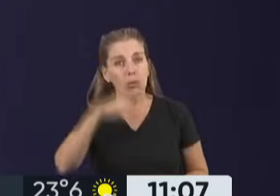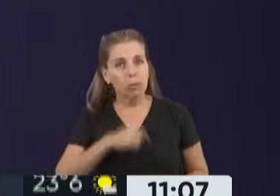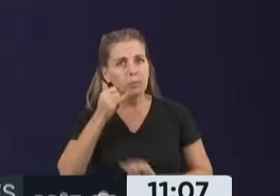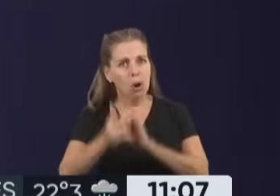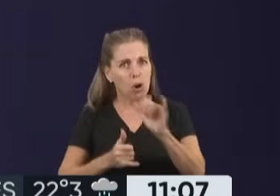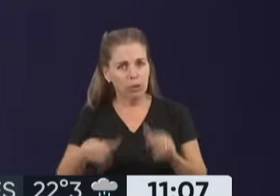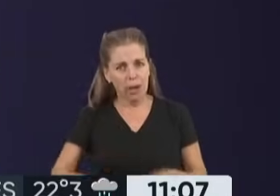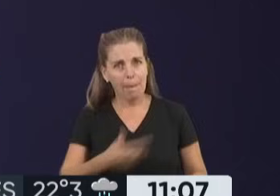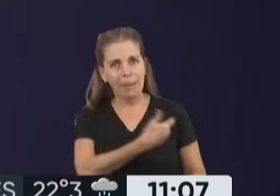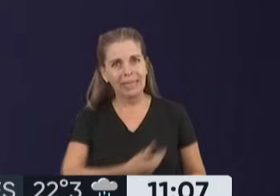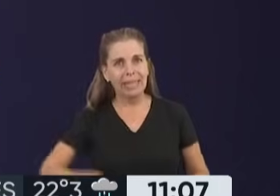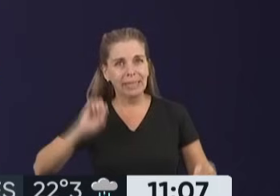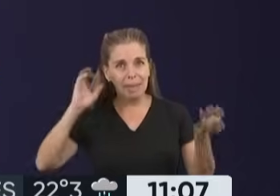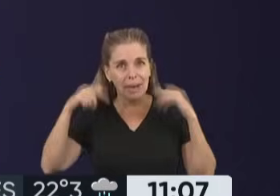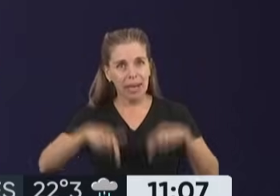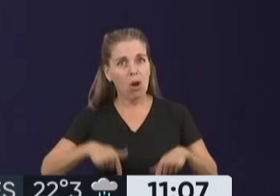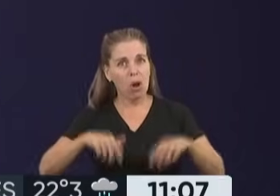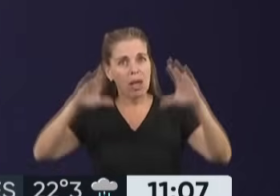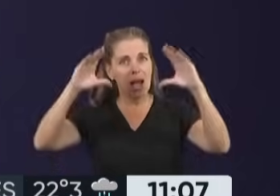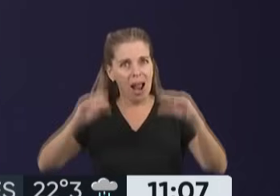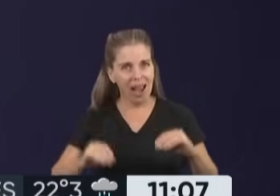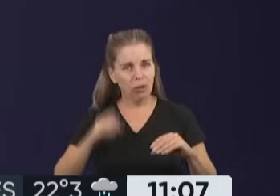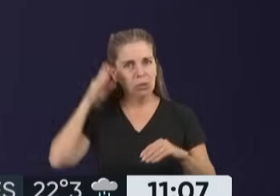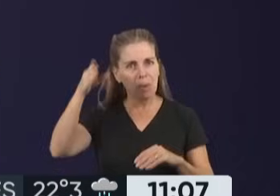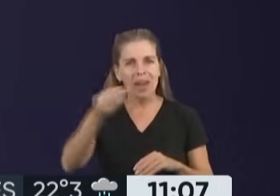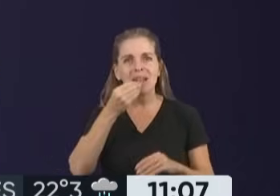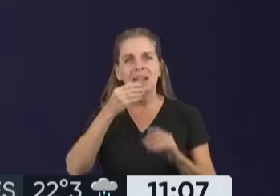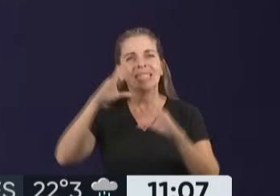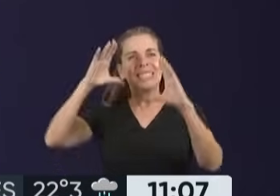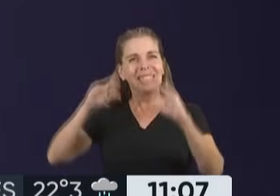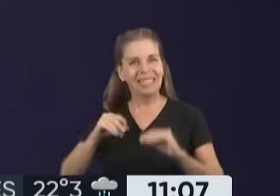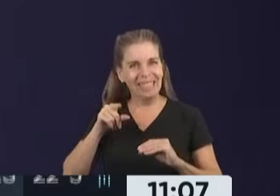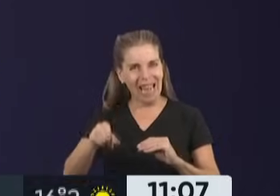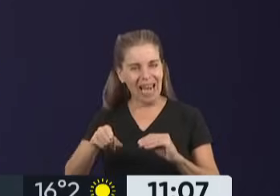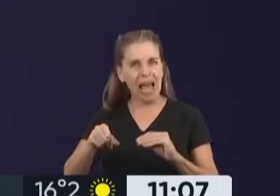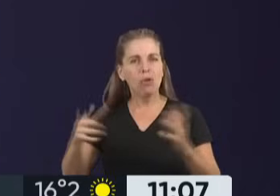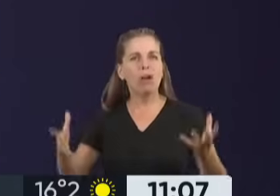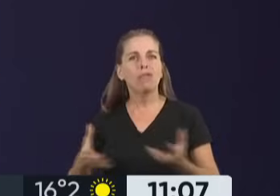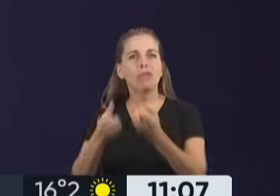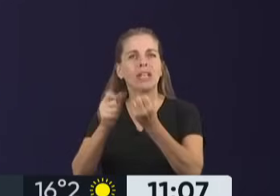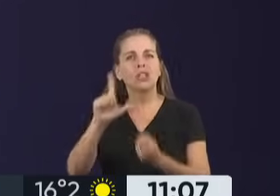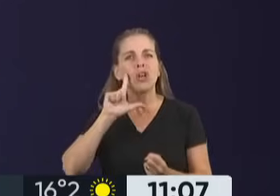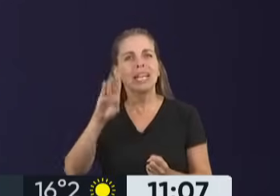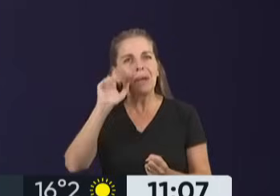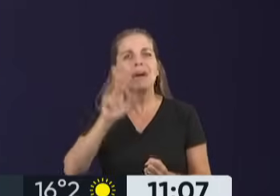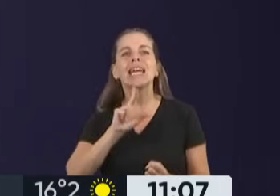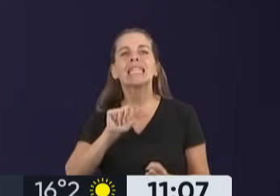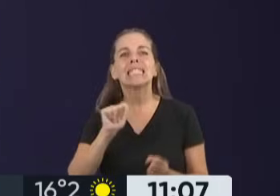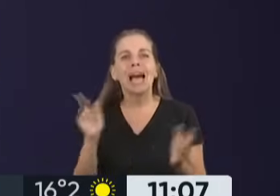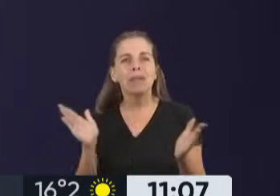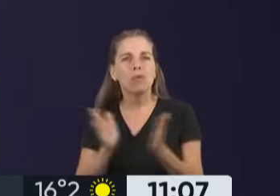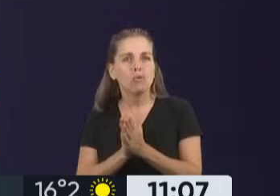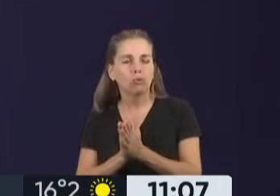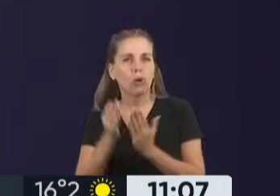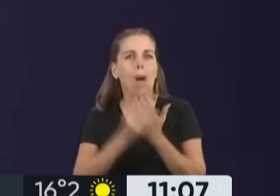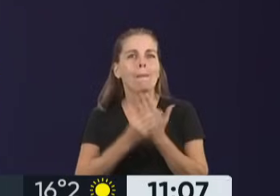Milei esta noche va a participar en la cena anual de la Fundación Libertad junto a la ministra de Seguridad, Patricia